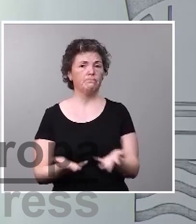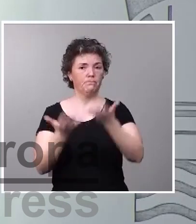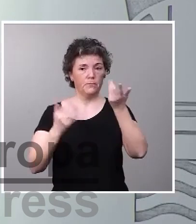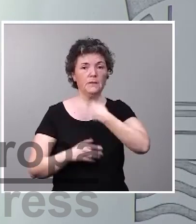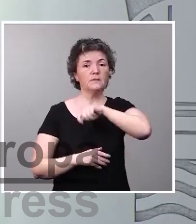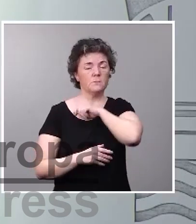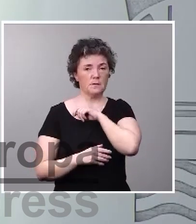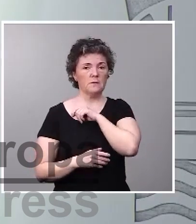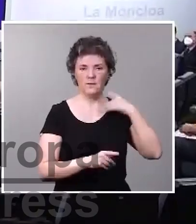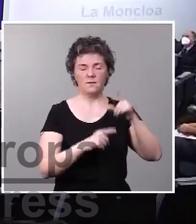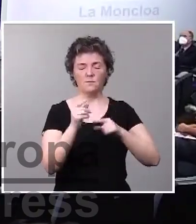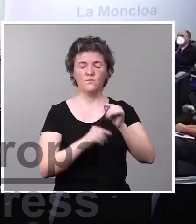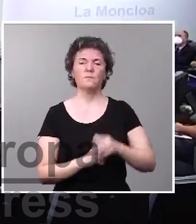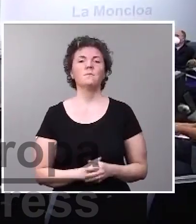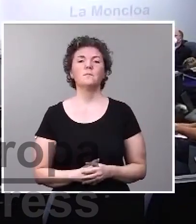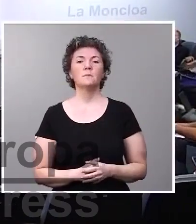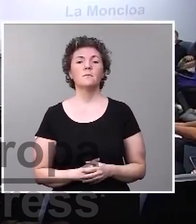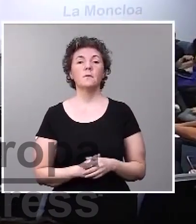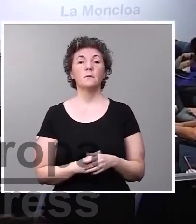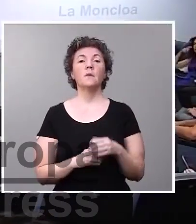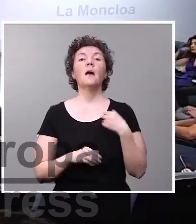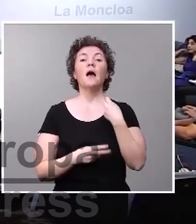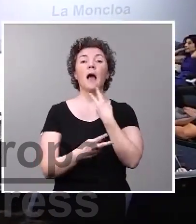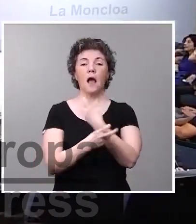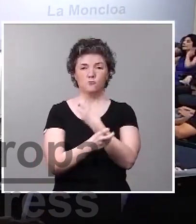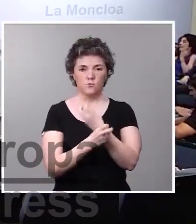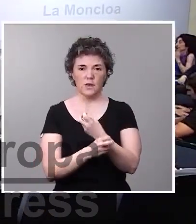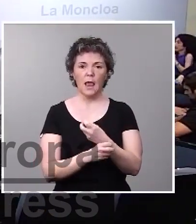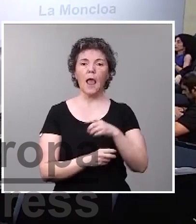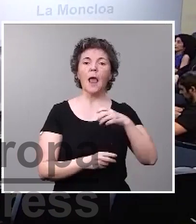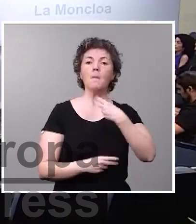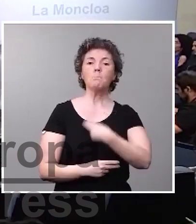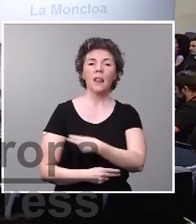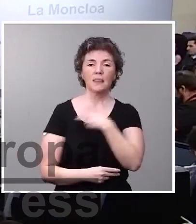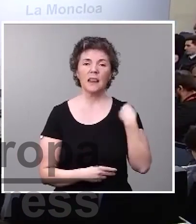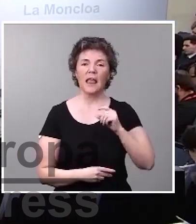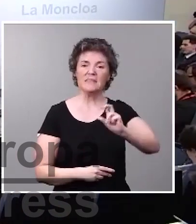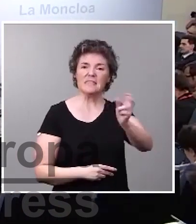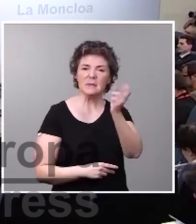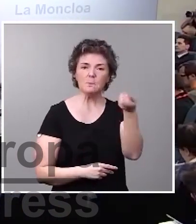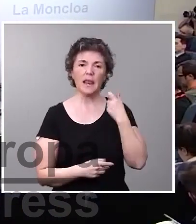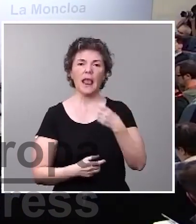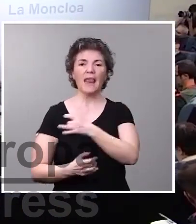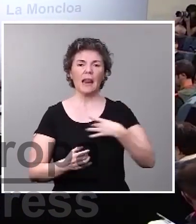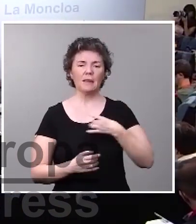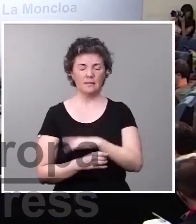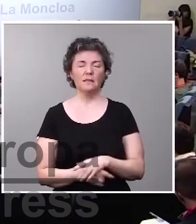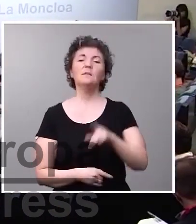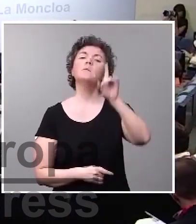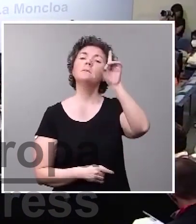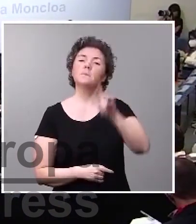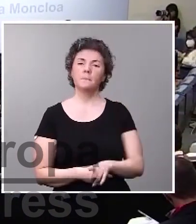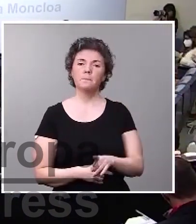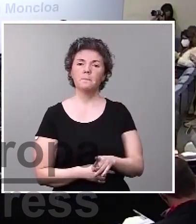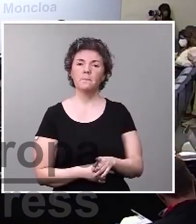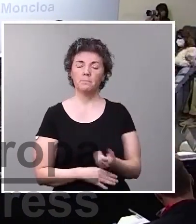sus inicios. En esta línea ha subrayado que entre los invitados a la cena de ministros de Exteriores que se celebra el miércoles figuran los de Jordania